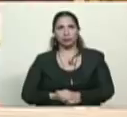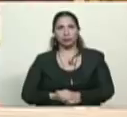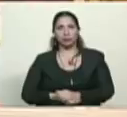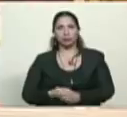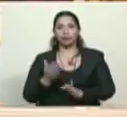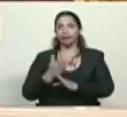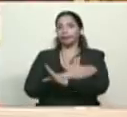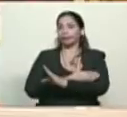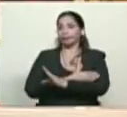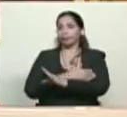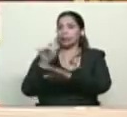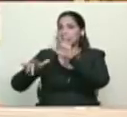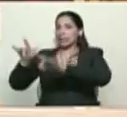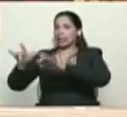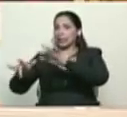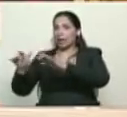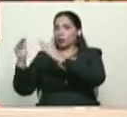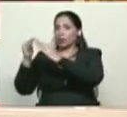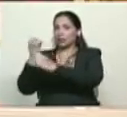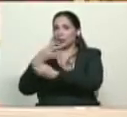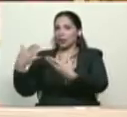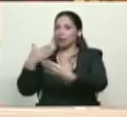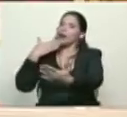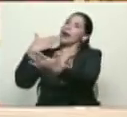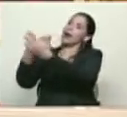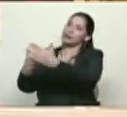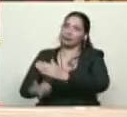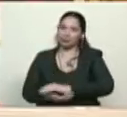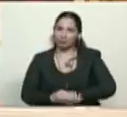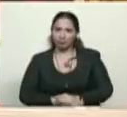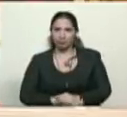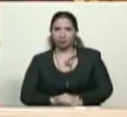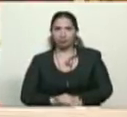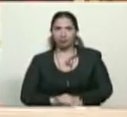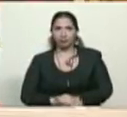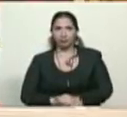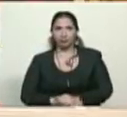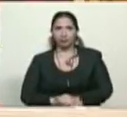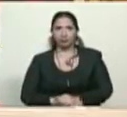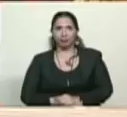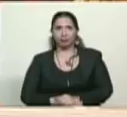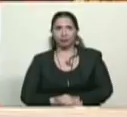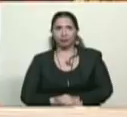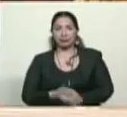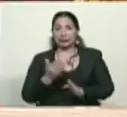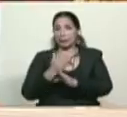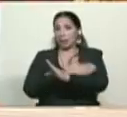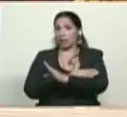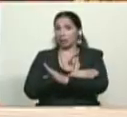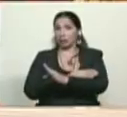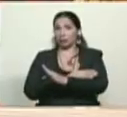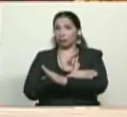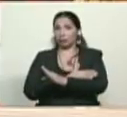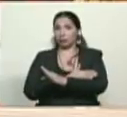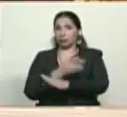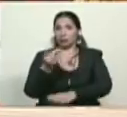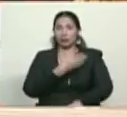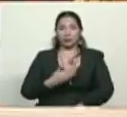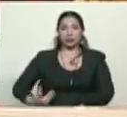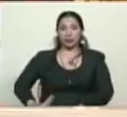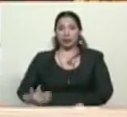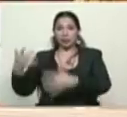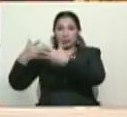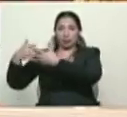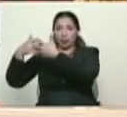adelantó Mike Gracias Mike Thank you very much Mr pompeo se me adelantó porque nos va a